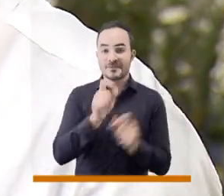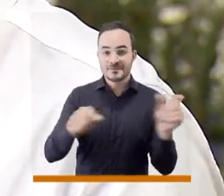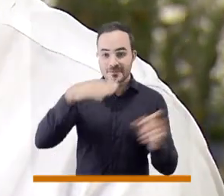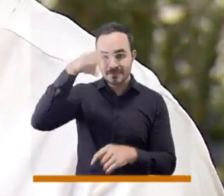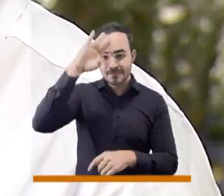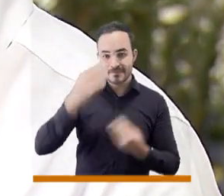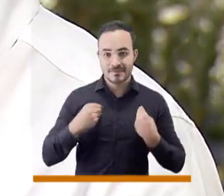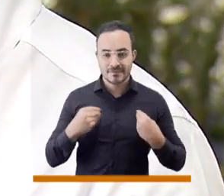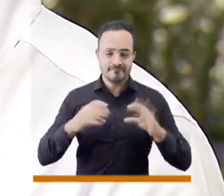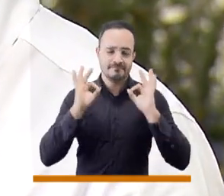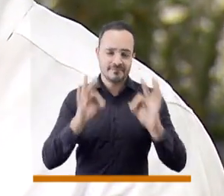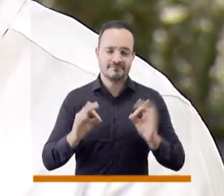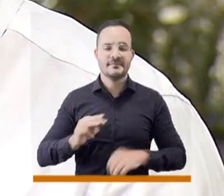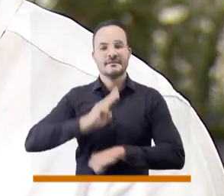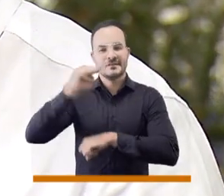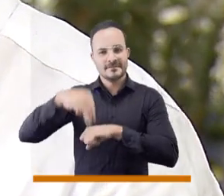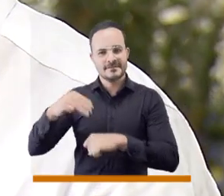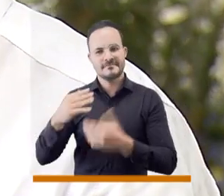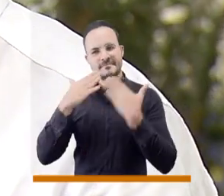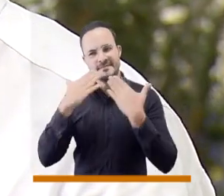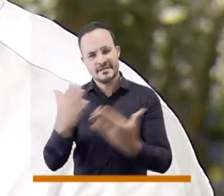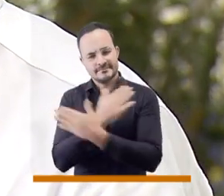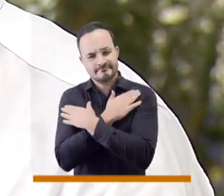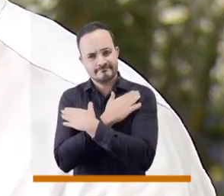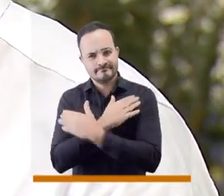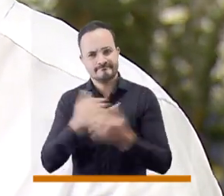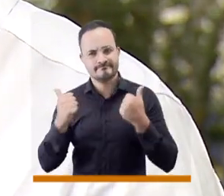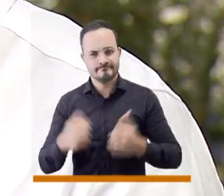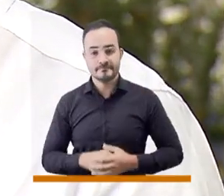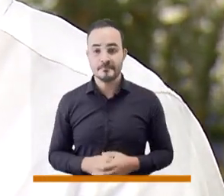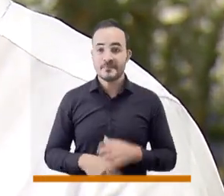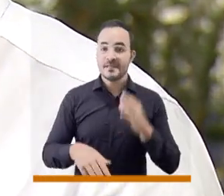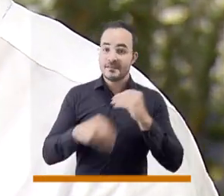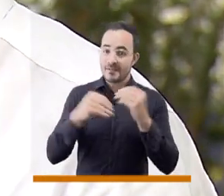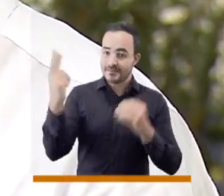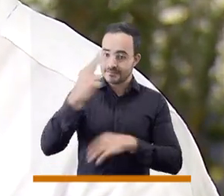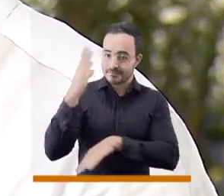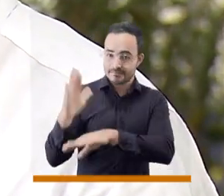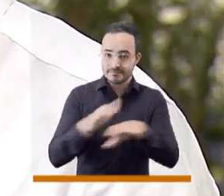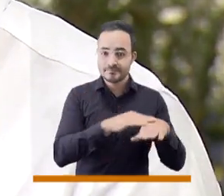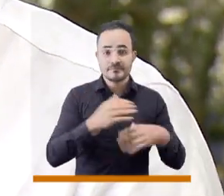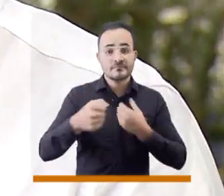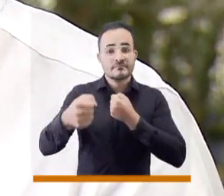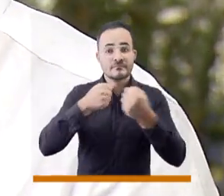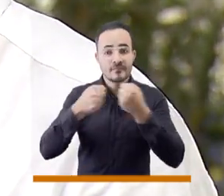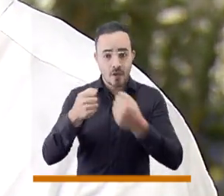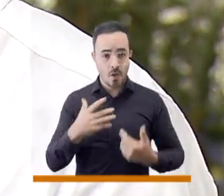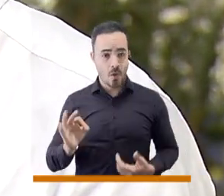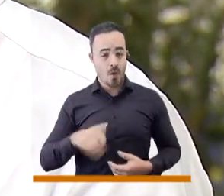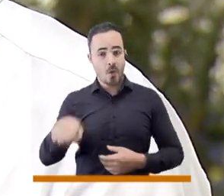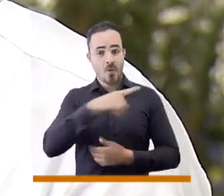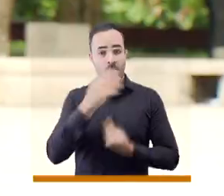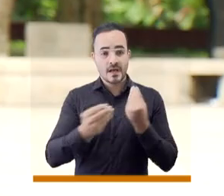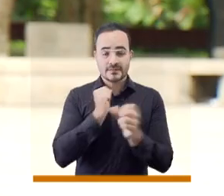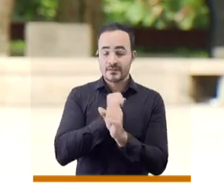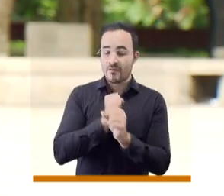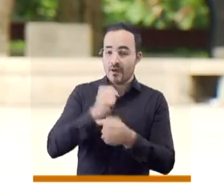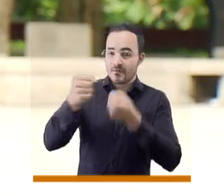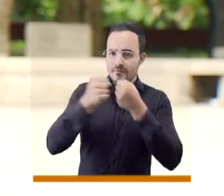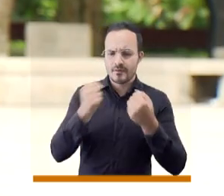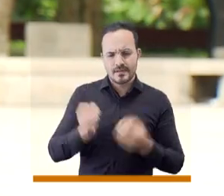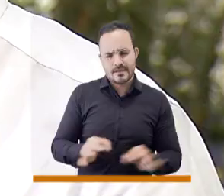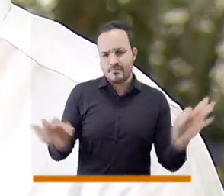la democracia, que es fundamental. Y a todos los medellinenses un abrazo grande, a Telemedellín muchísimas gracias, y vuelvo y repito, Caterine,